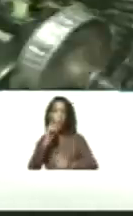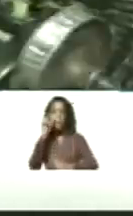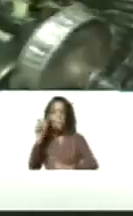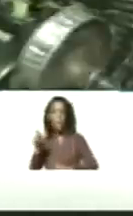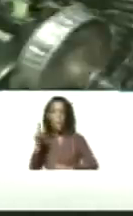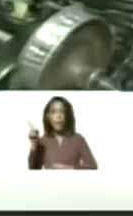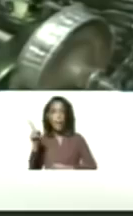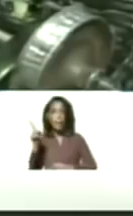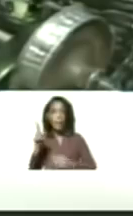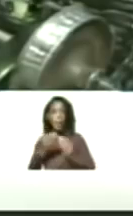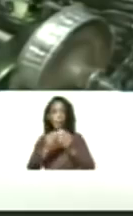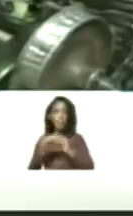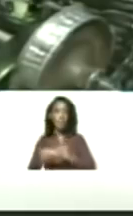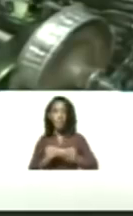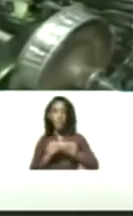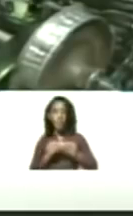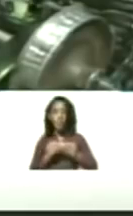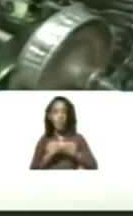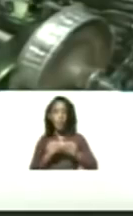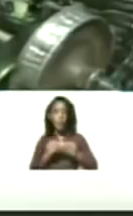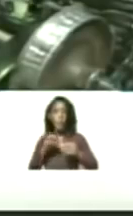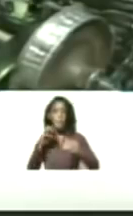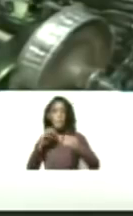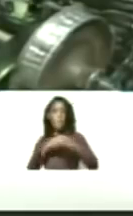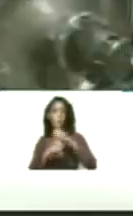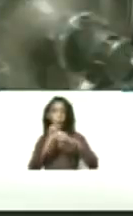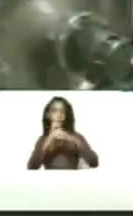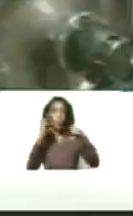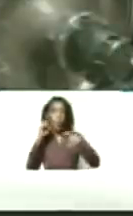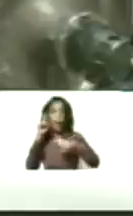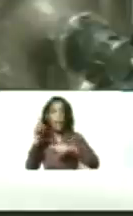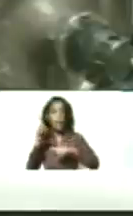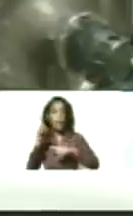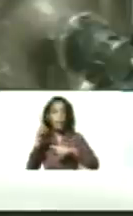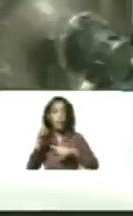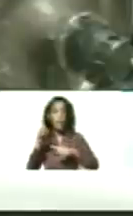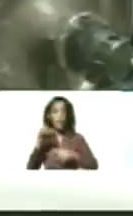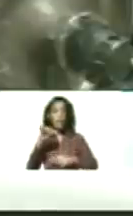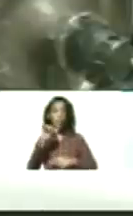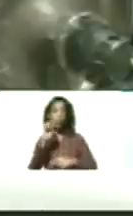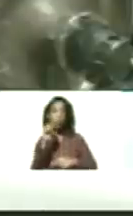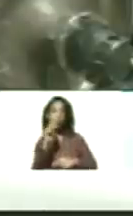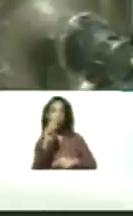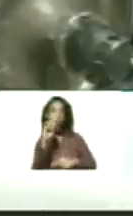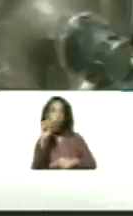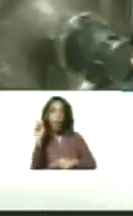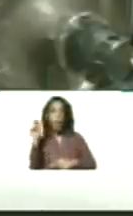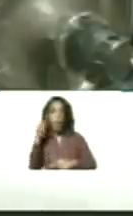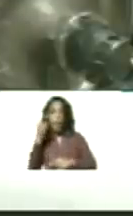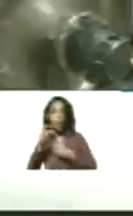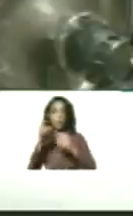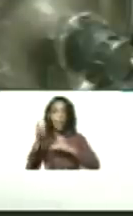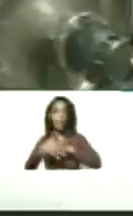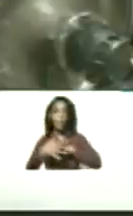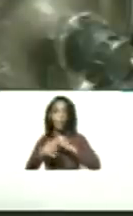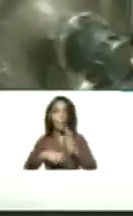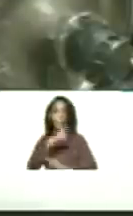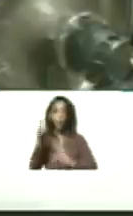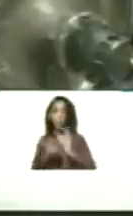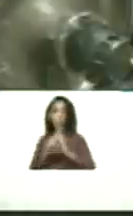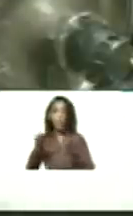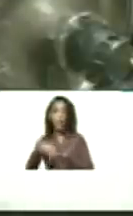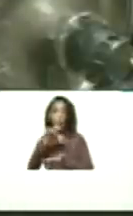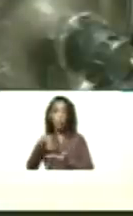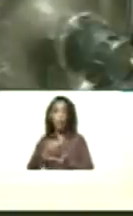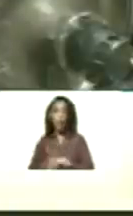es habilitar planta Yutón en una de las líneas de producción de ensamblaje de trenes nacionales con tecnología totalmente nacional.